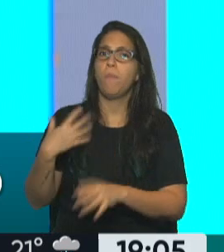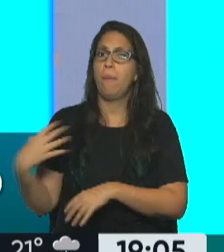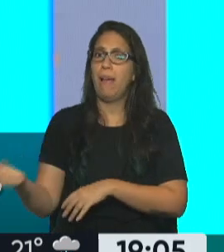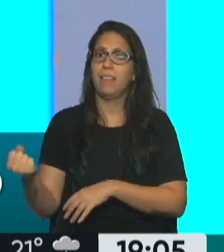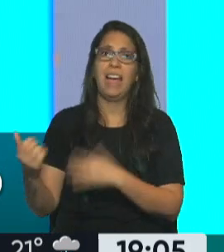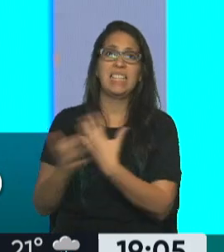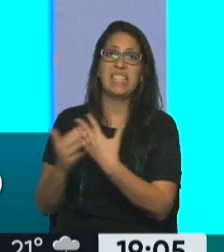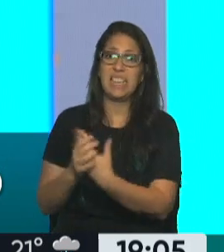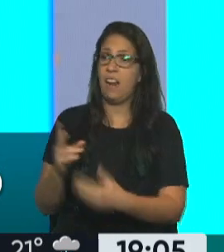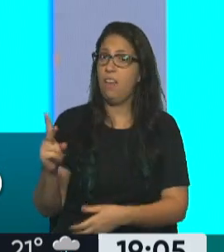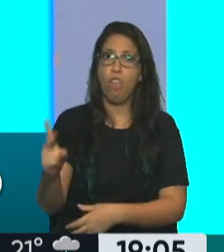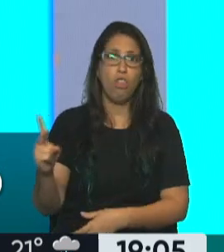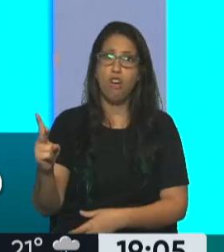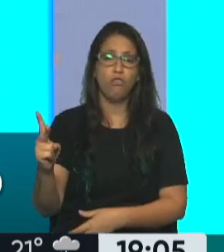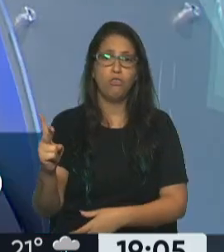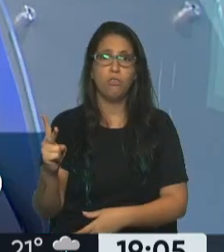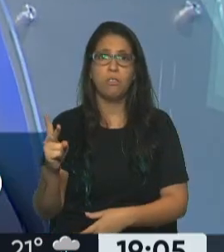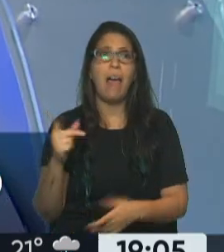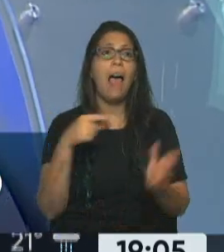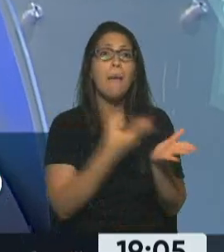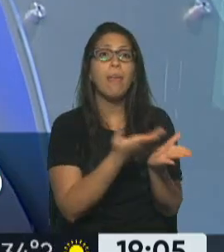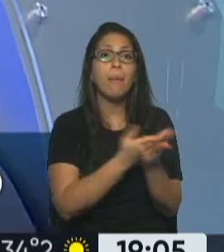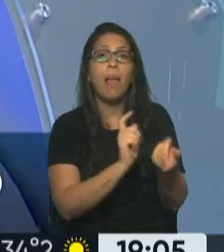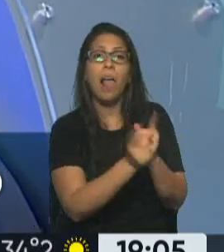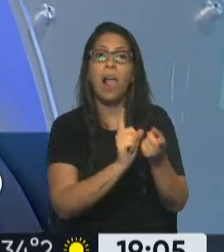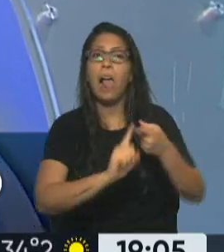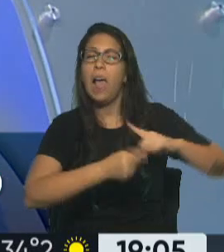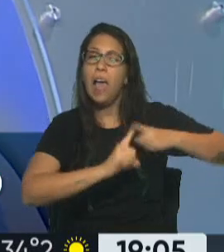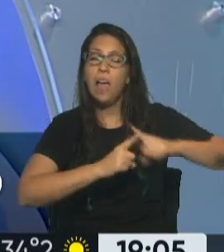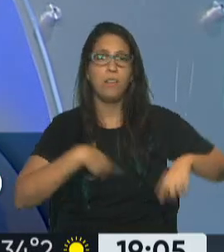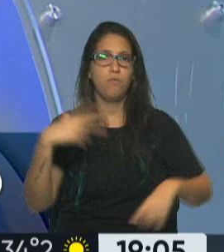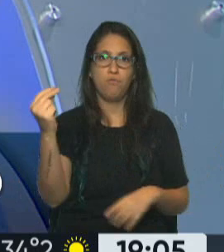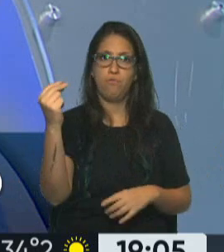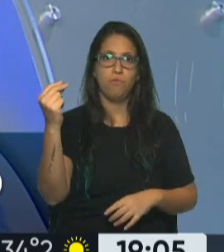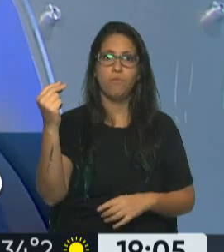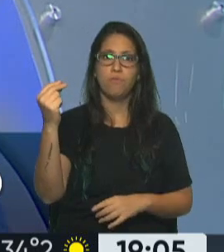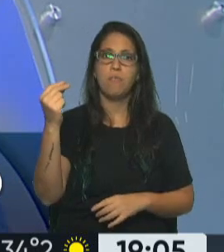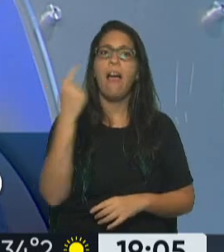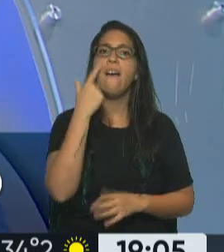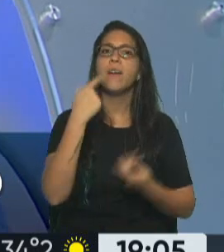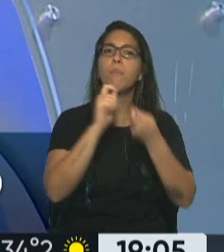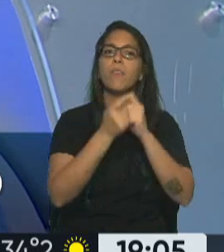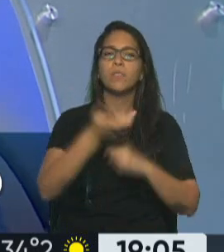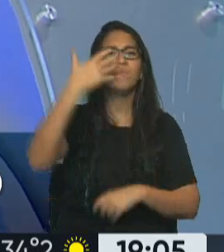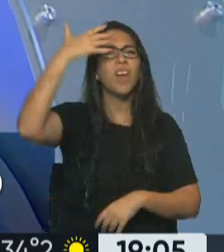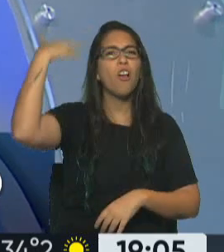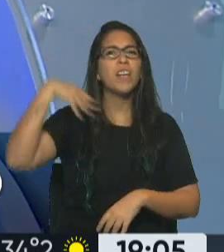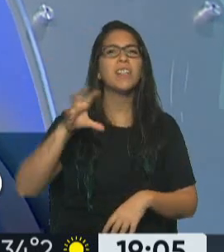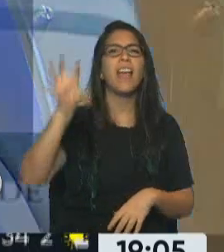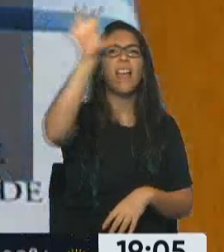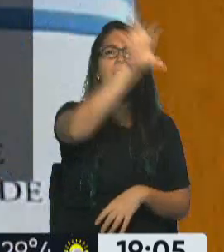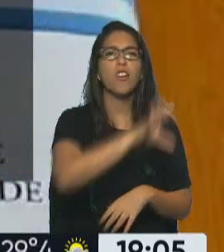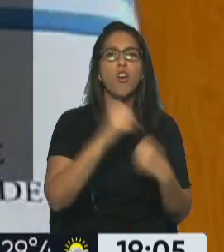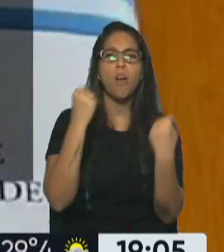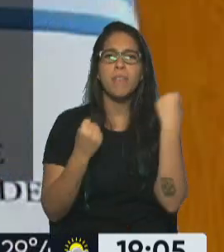la izquierda Esos son los sectores vamos con las modificaciones una síntesis de las modificaciones te acuerdas la discusión de las economías regionales que le